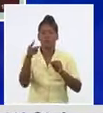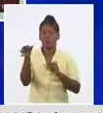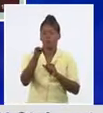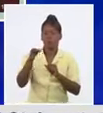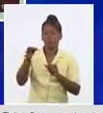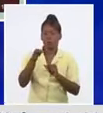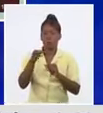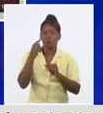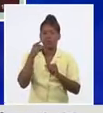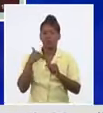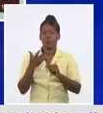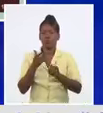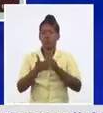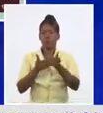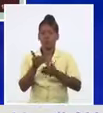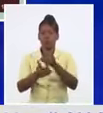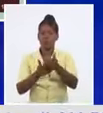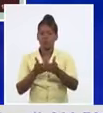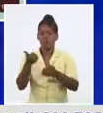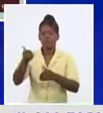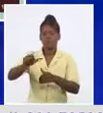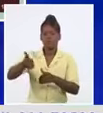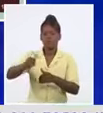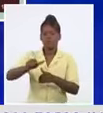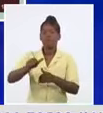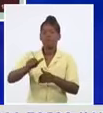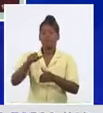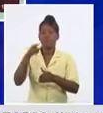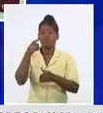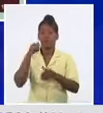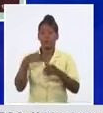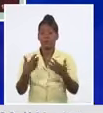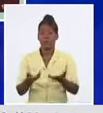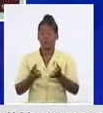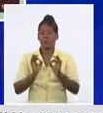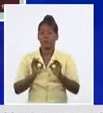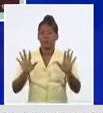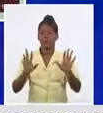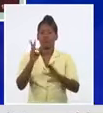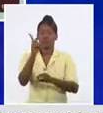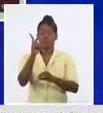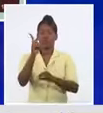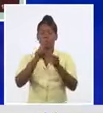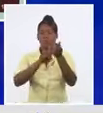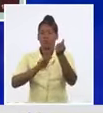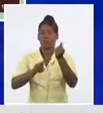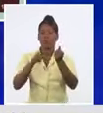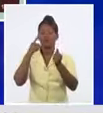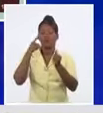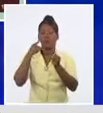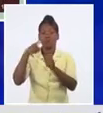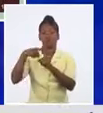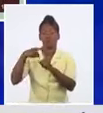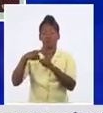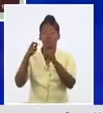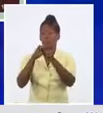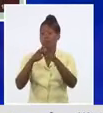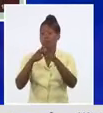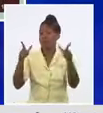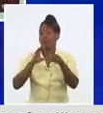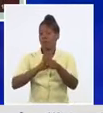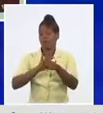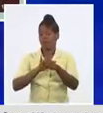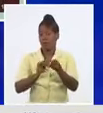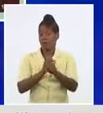evolucionando la positividad, 12 provincias reportaron una positividad en el día de ayer de las